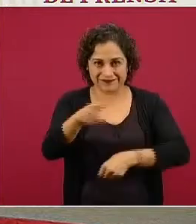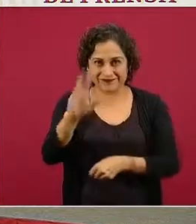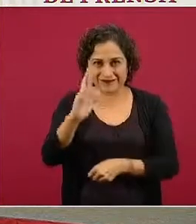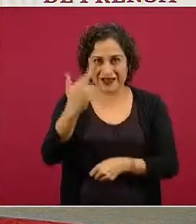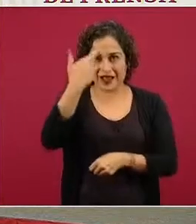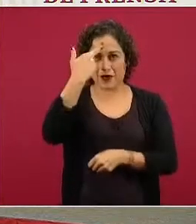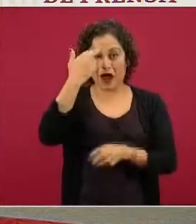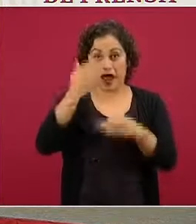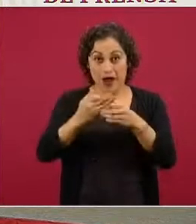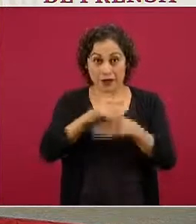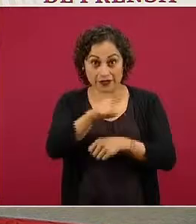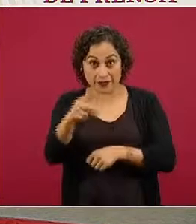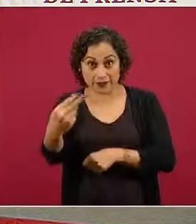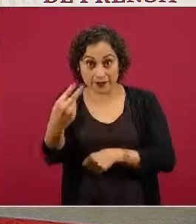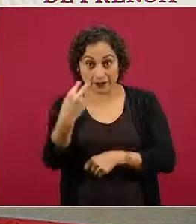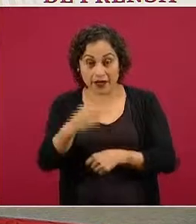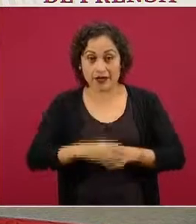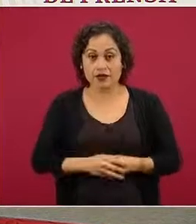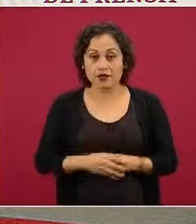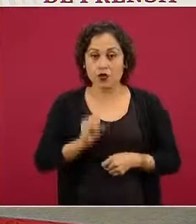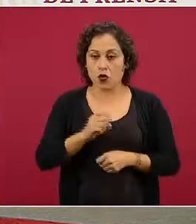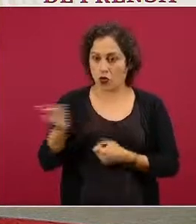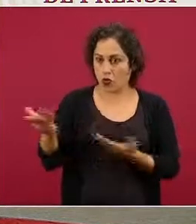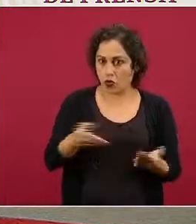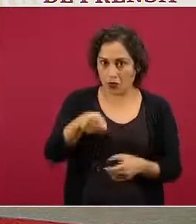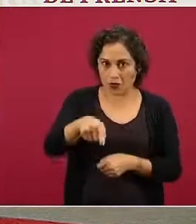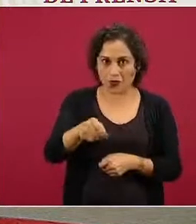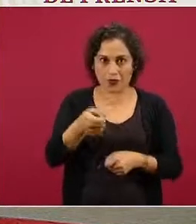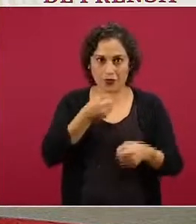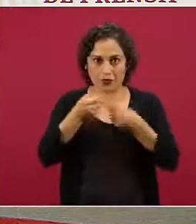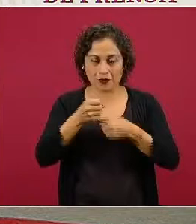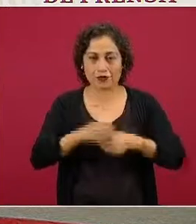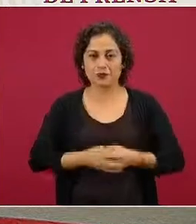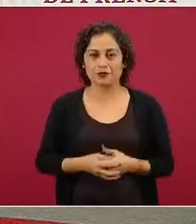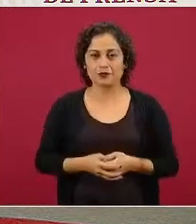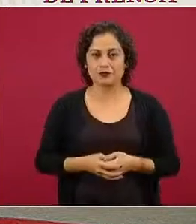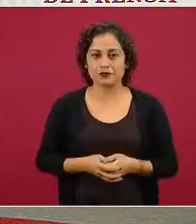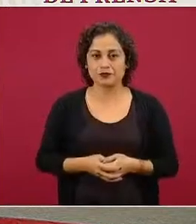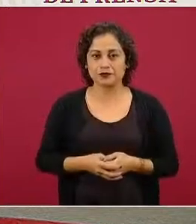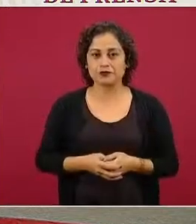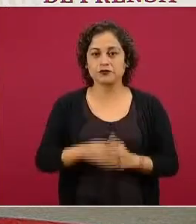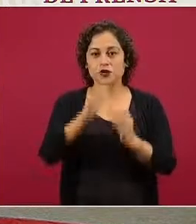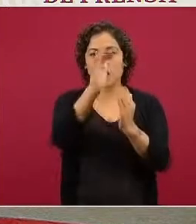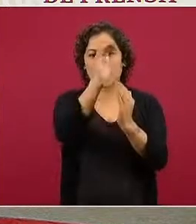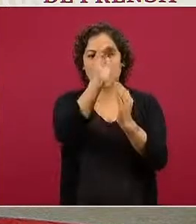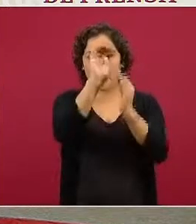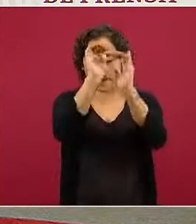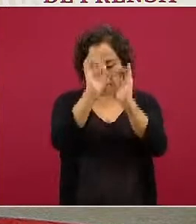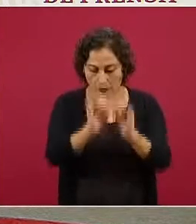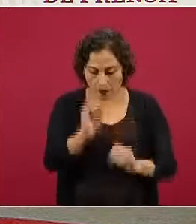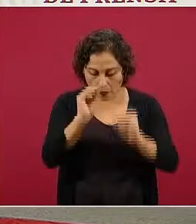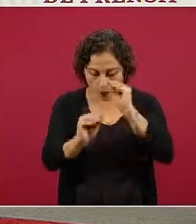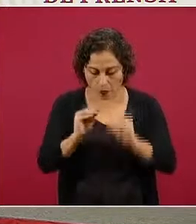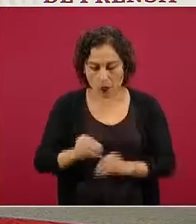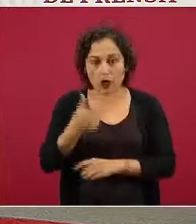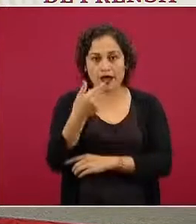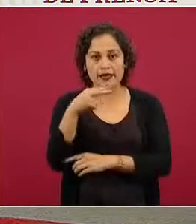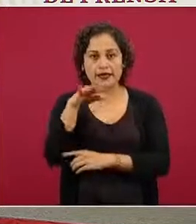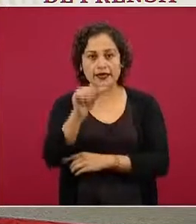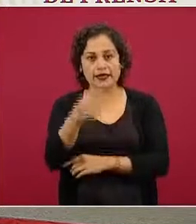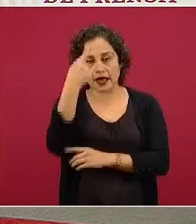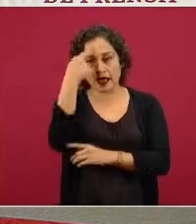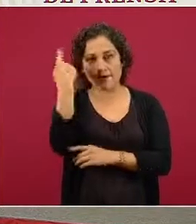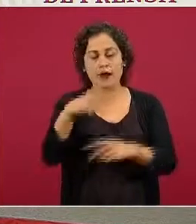viendo la conferencia de prensa o aquí en Palacio Nacional, se redactó una guía para la protección de la salud de las personas